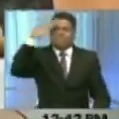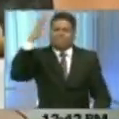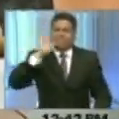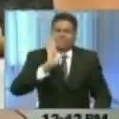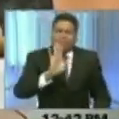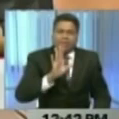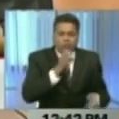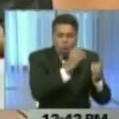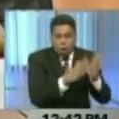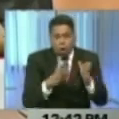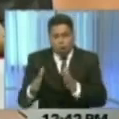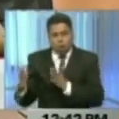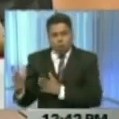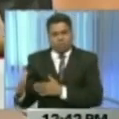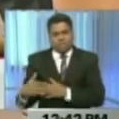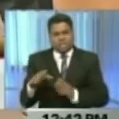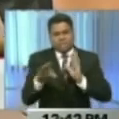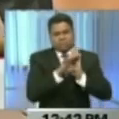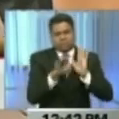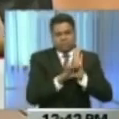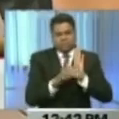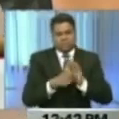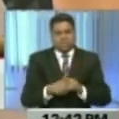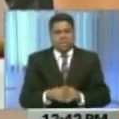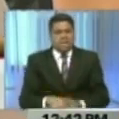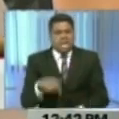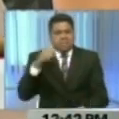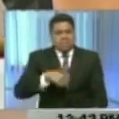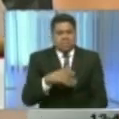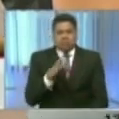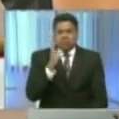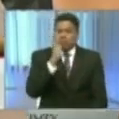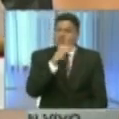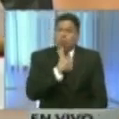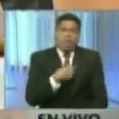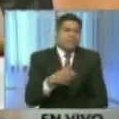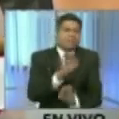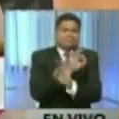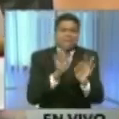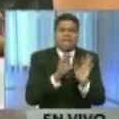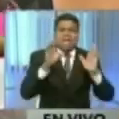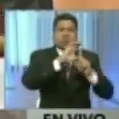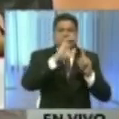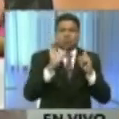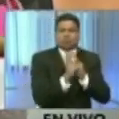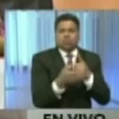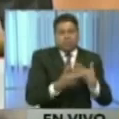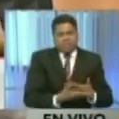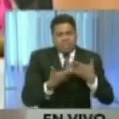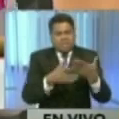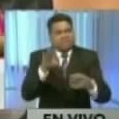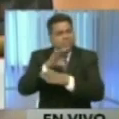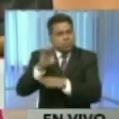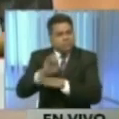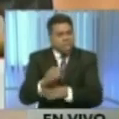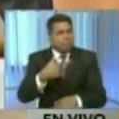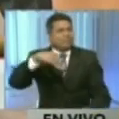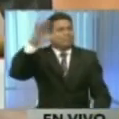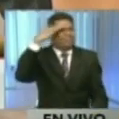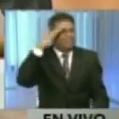constitucional. Y en Venezuela no hay ruptura de orden constitucional alguno. Y de darse la protección tendría que